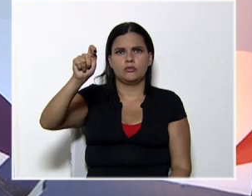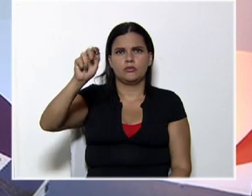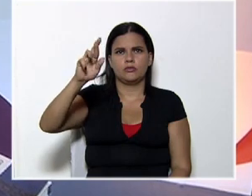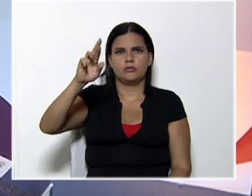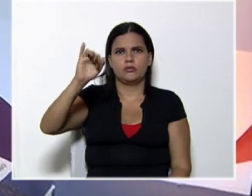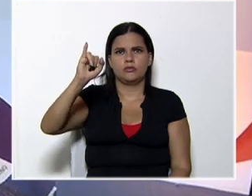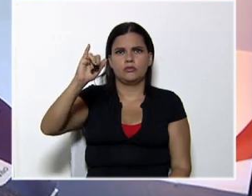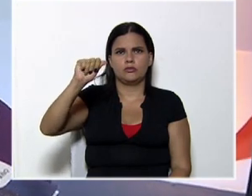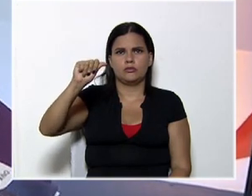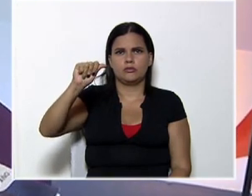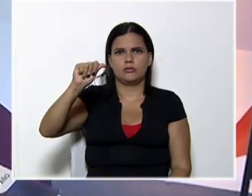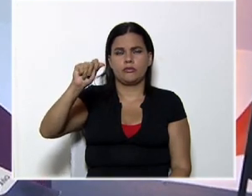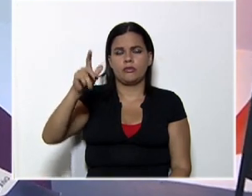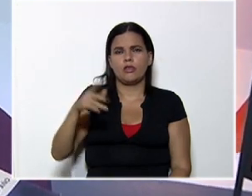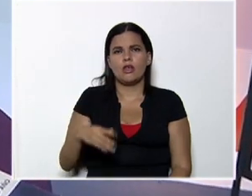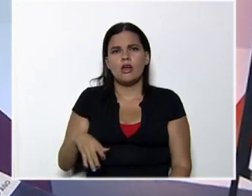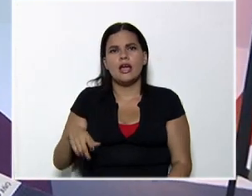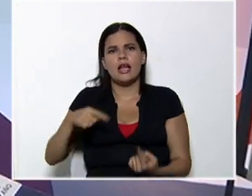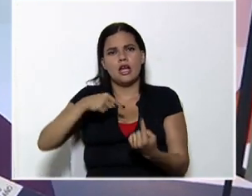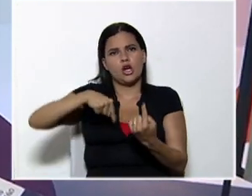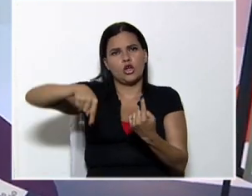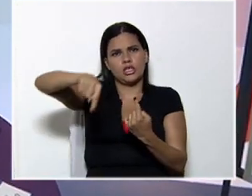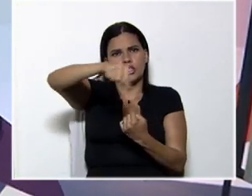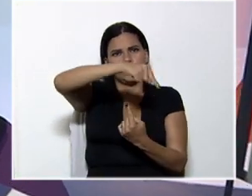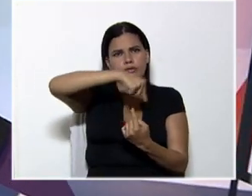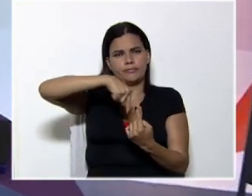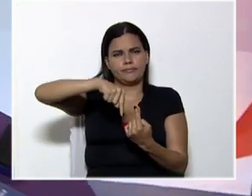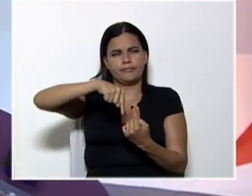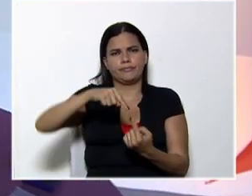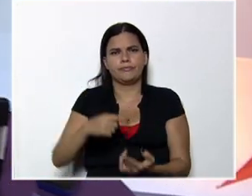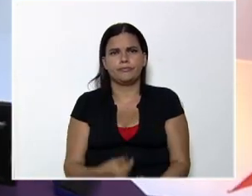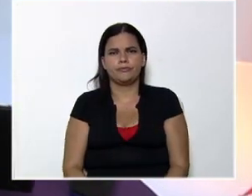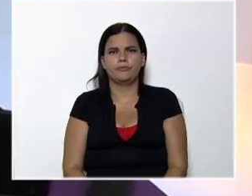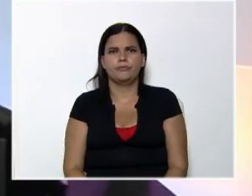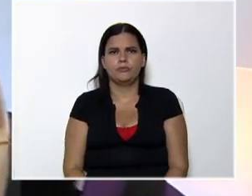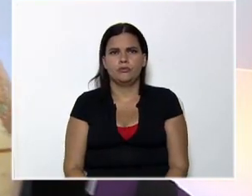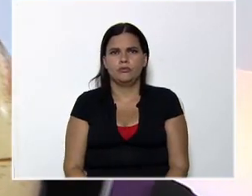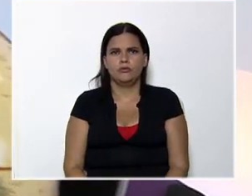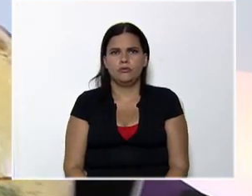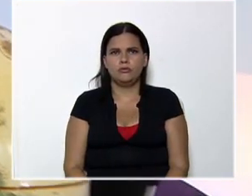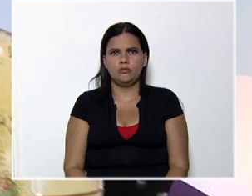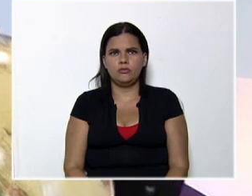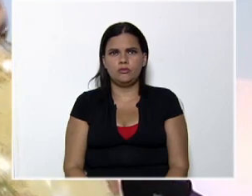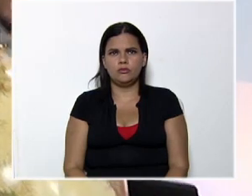simetría de rotación. Fíjense, aquí en nuestro